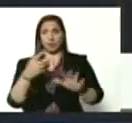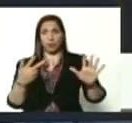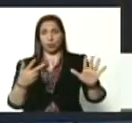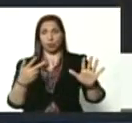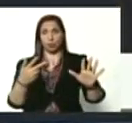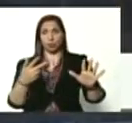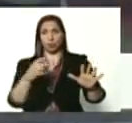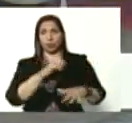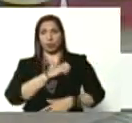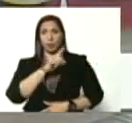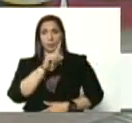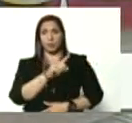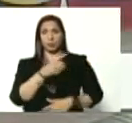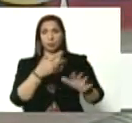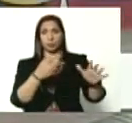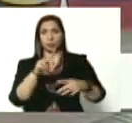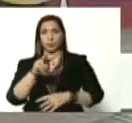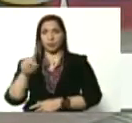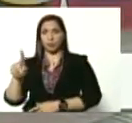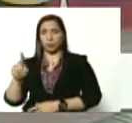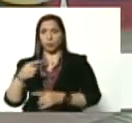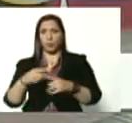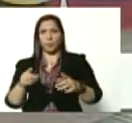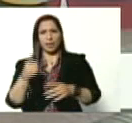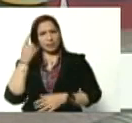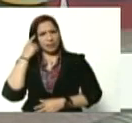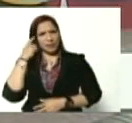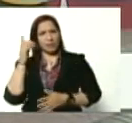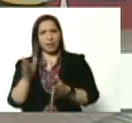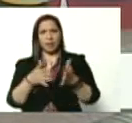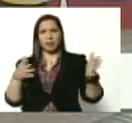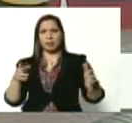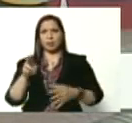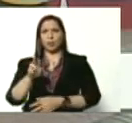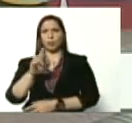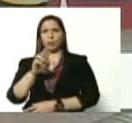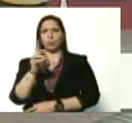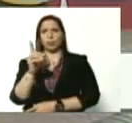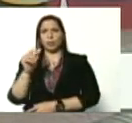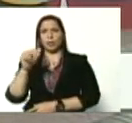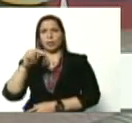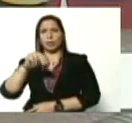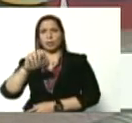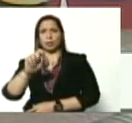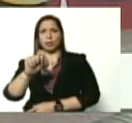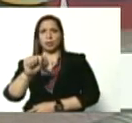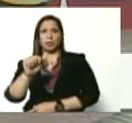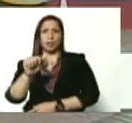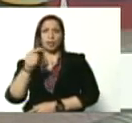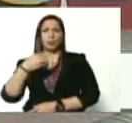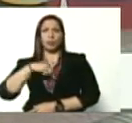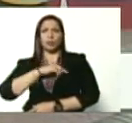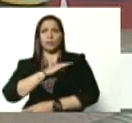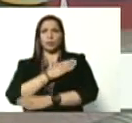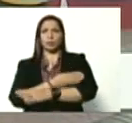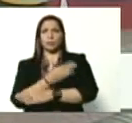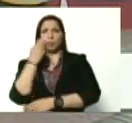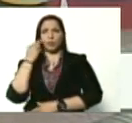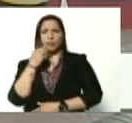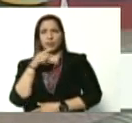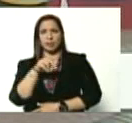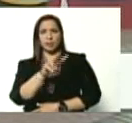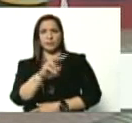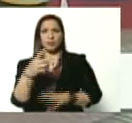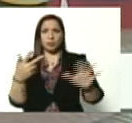1821 para que vean la grandeza de urdaneta en nuestras fuerzas bolivarianas ese